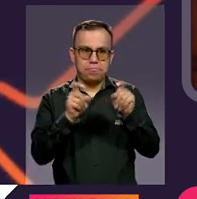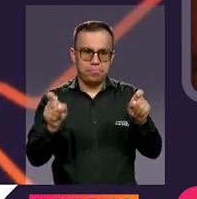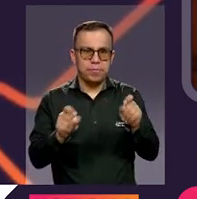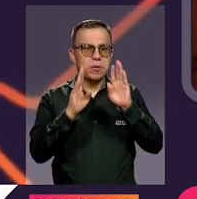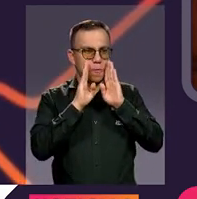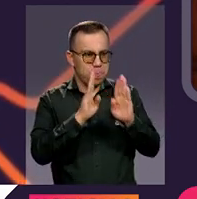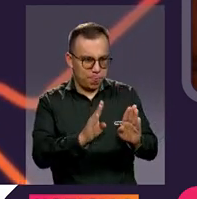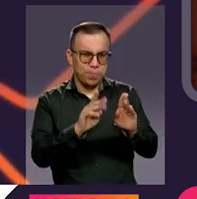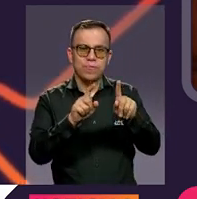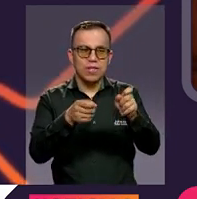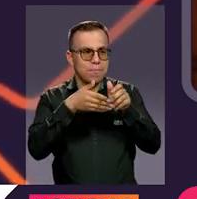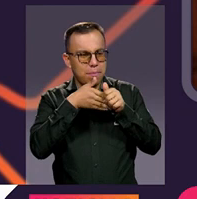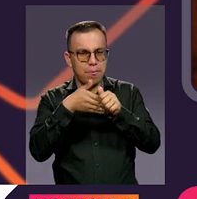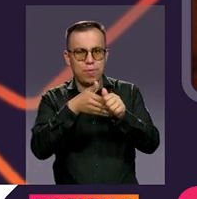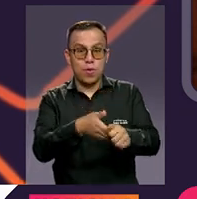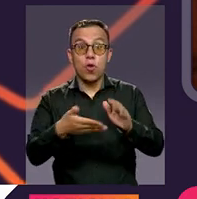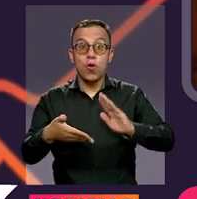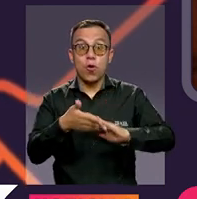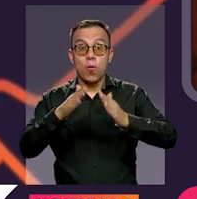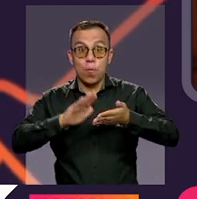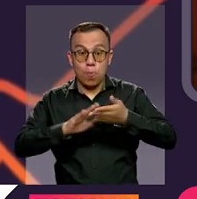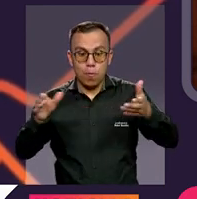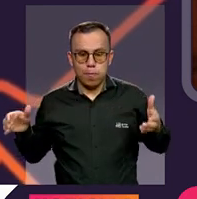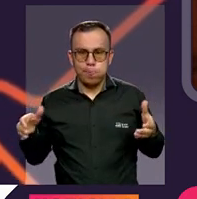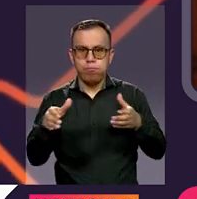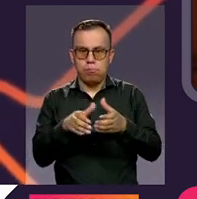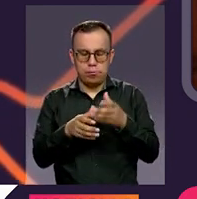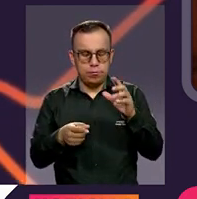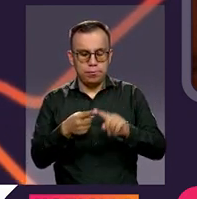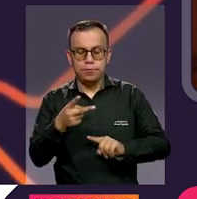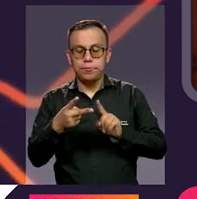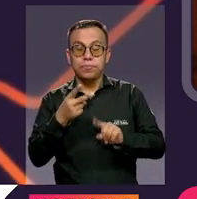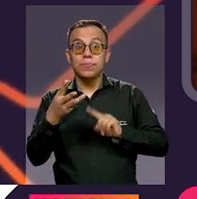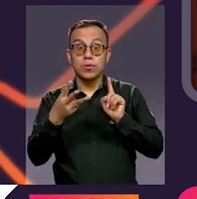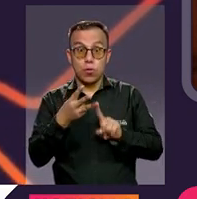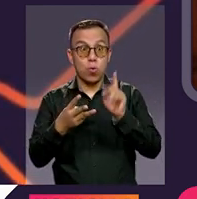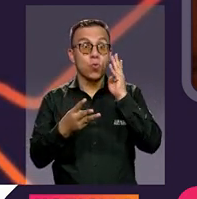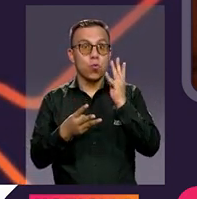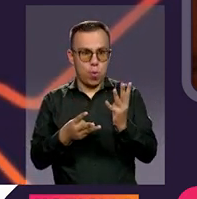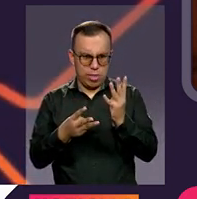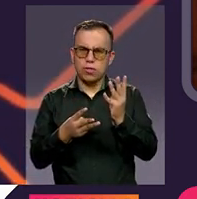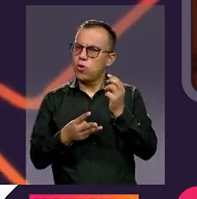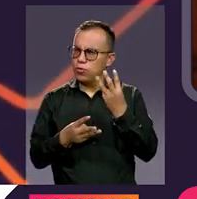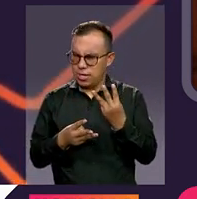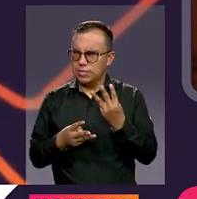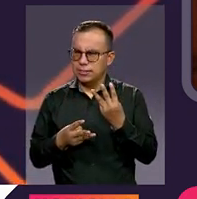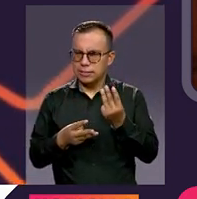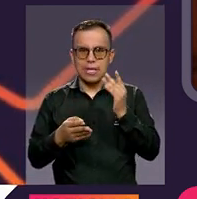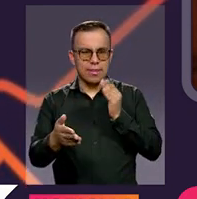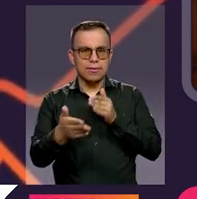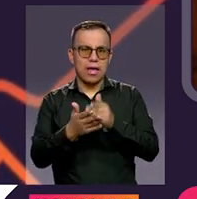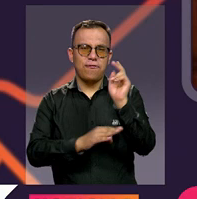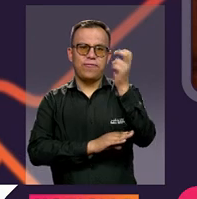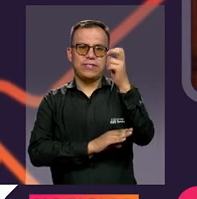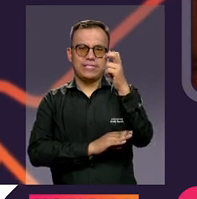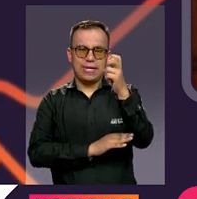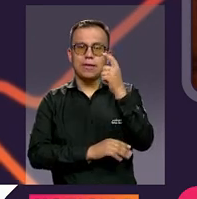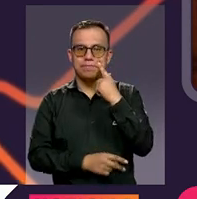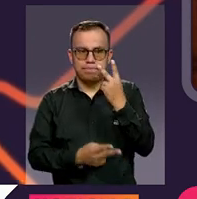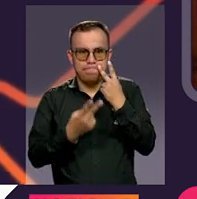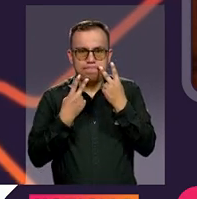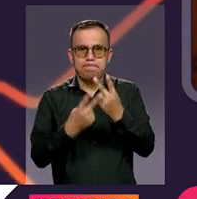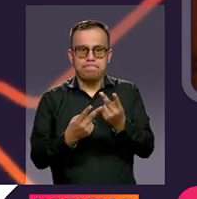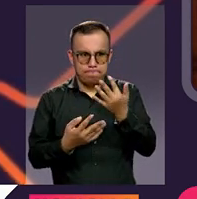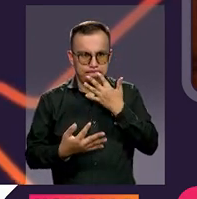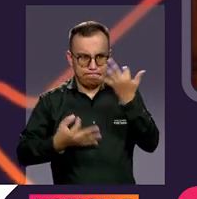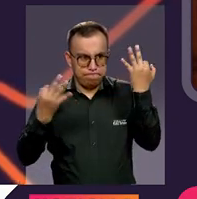de atención y orientación a la comunidad, hemos colocado 4 denuncias o 3 denuncias en la fiscalía, en donde se ve